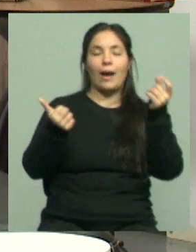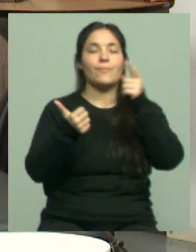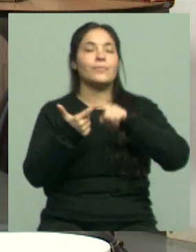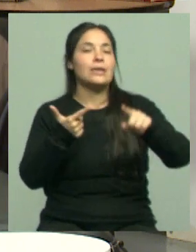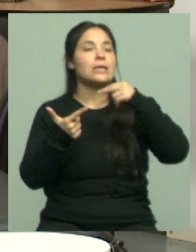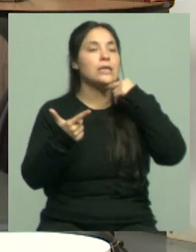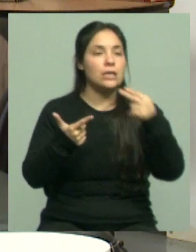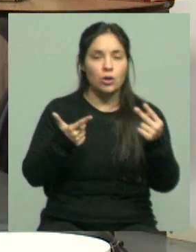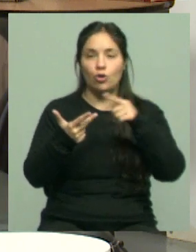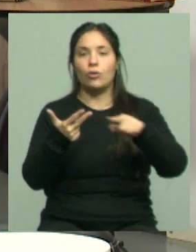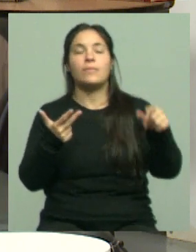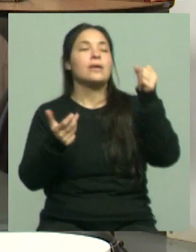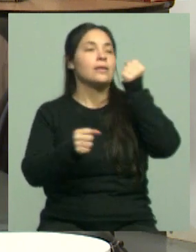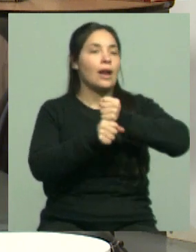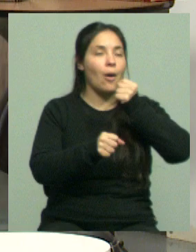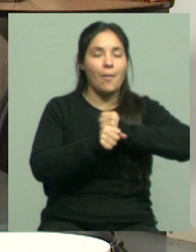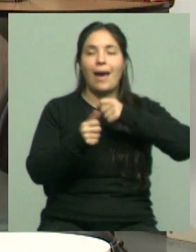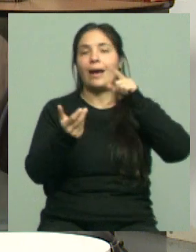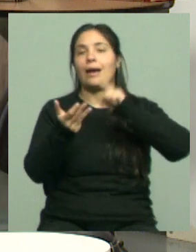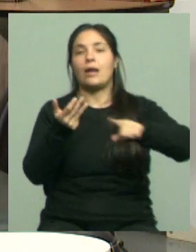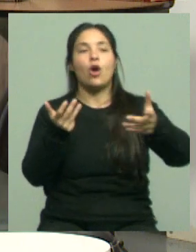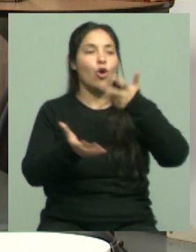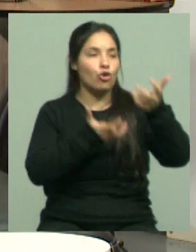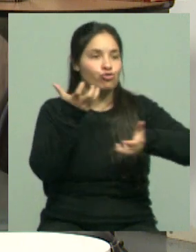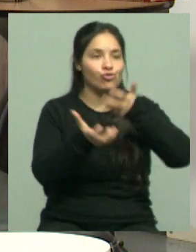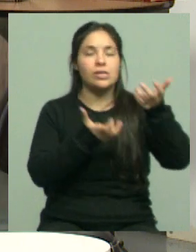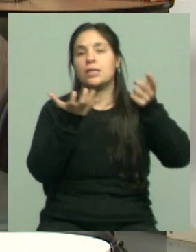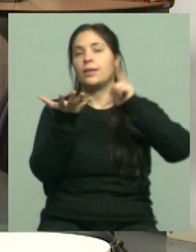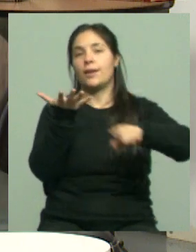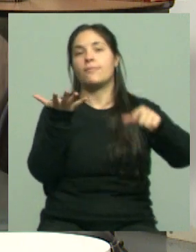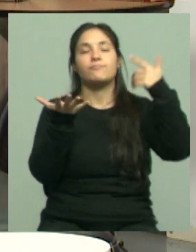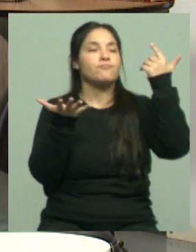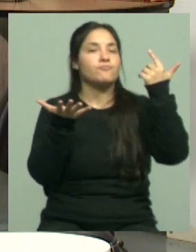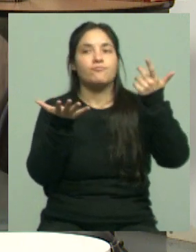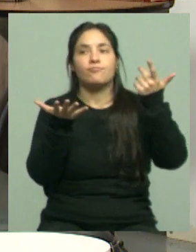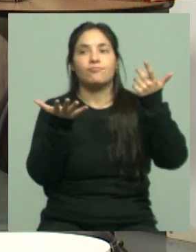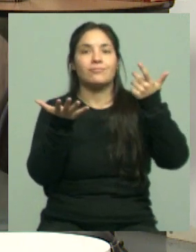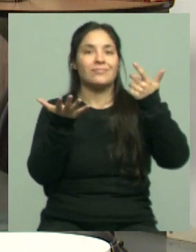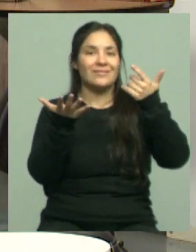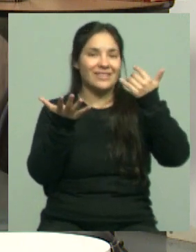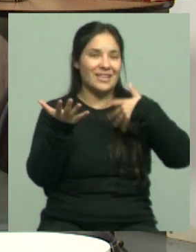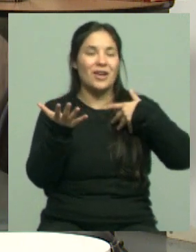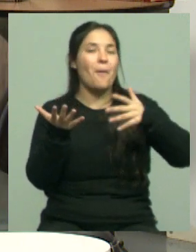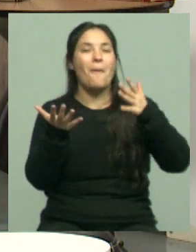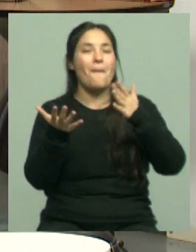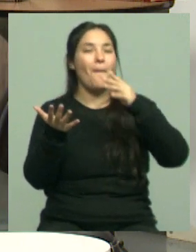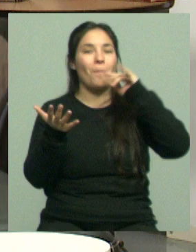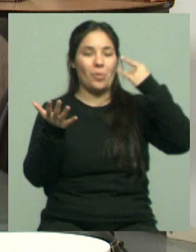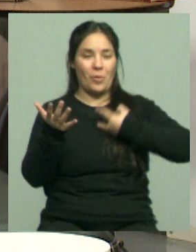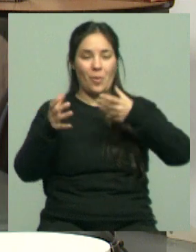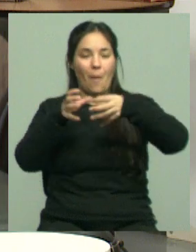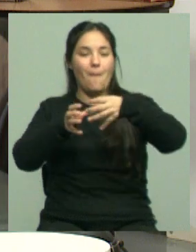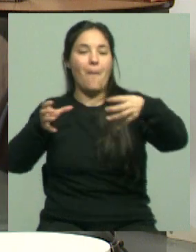trabajan, todo esto viéndose divinas y que cocinan desde cero, hacen todo ellas sus panes caseros, sí, desde cero, su